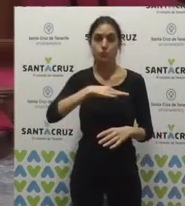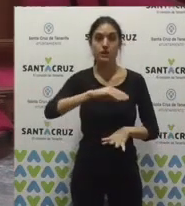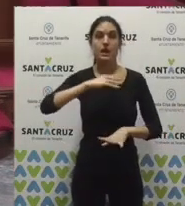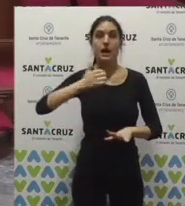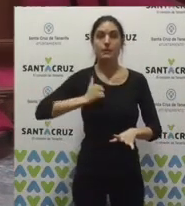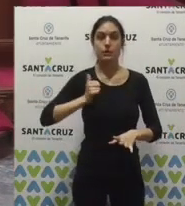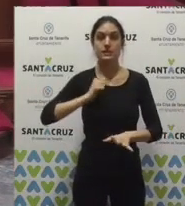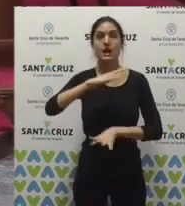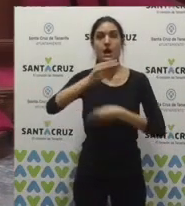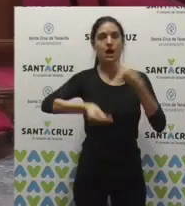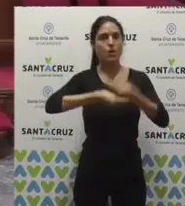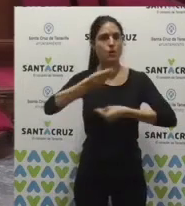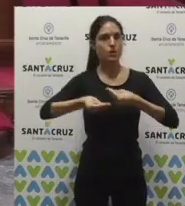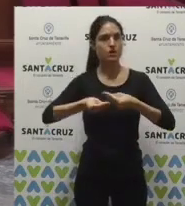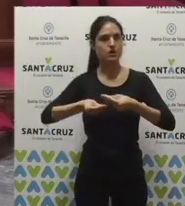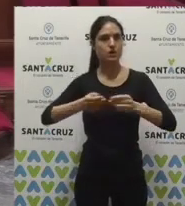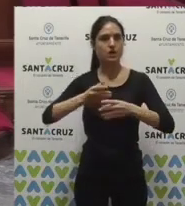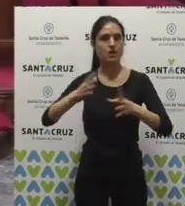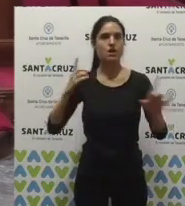don ramón